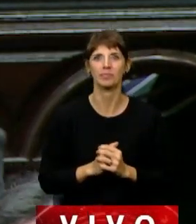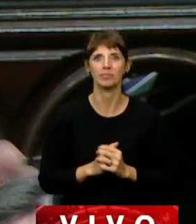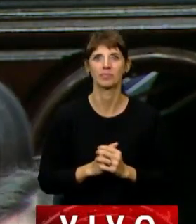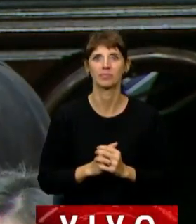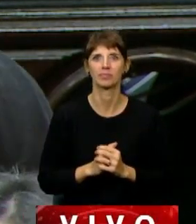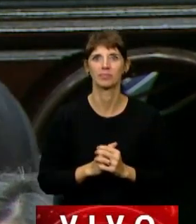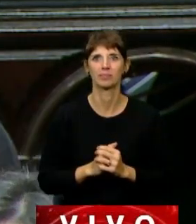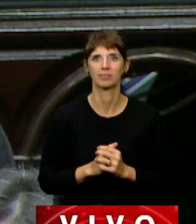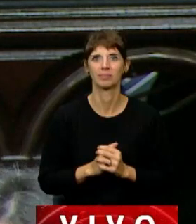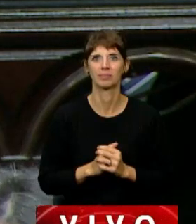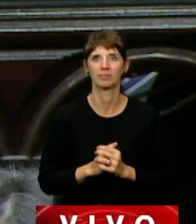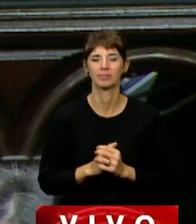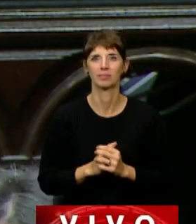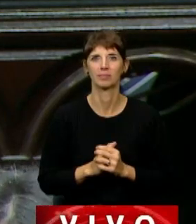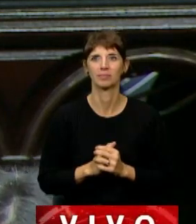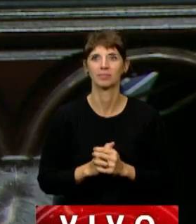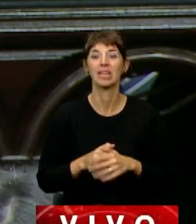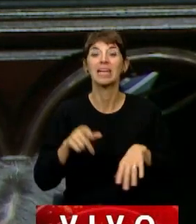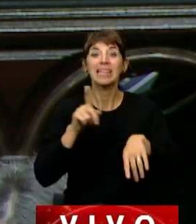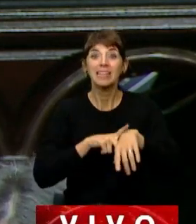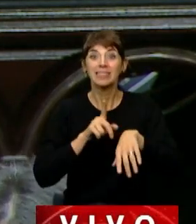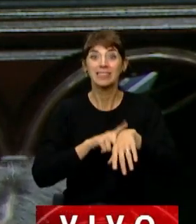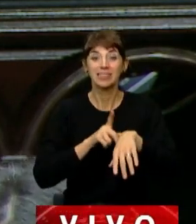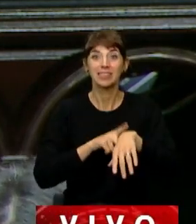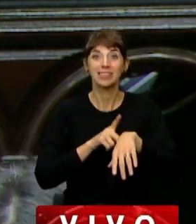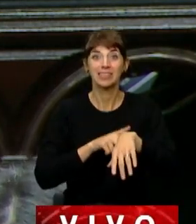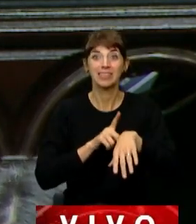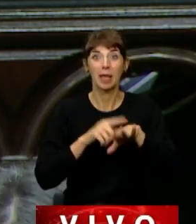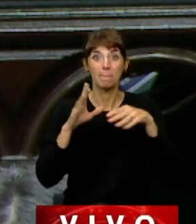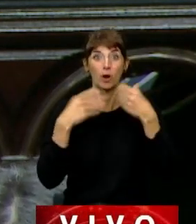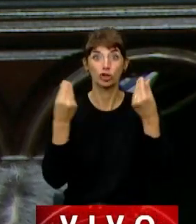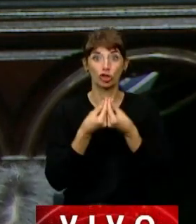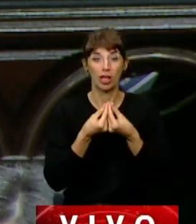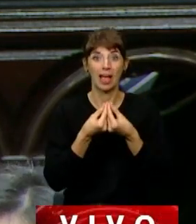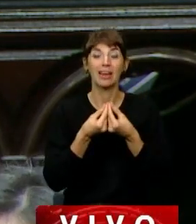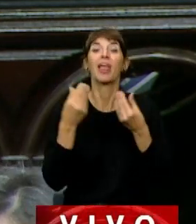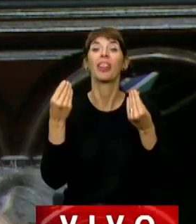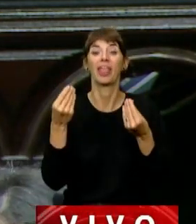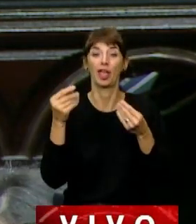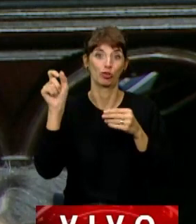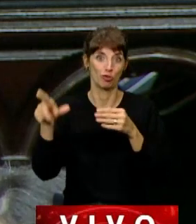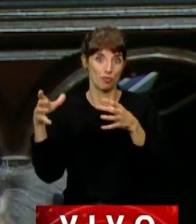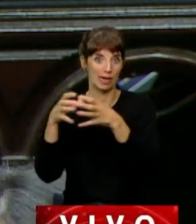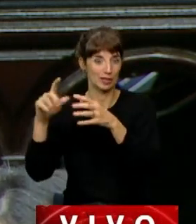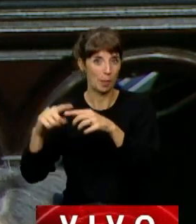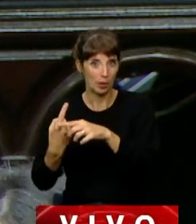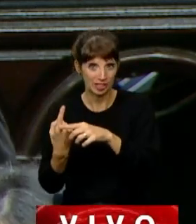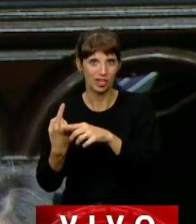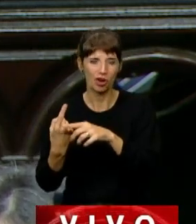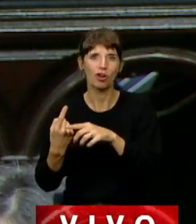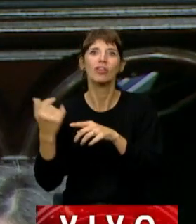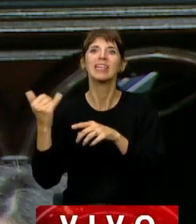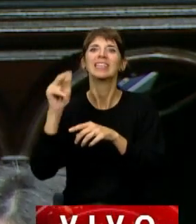Yo lo cuento, sí, yo cuento los minutos. En el tiempo total del interbloque que ustedes pertenecen, hubo